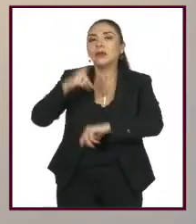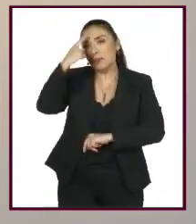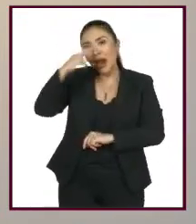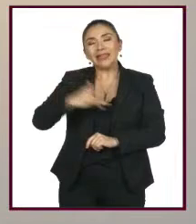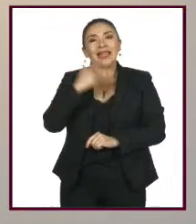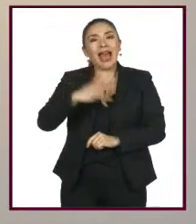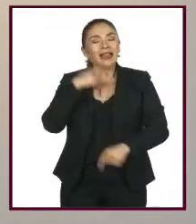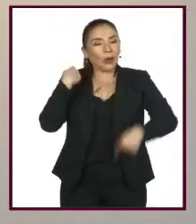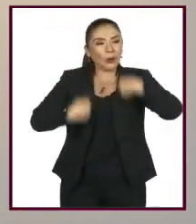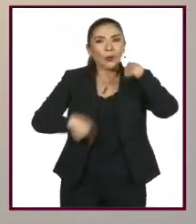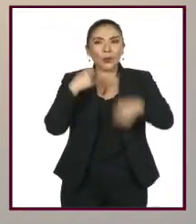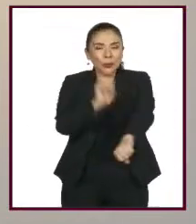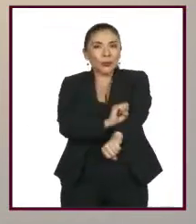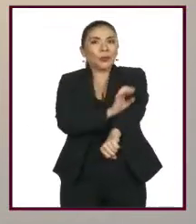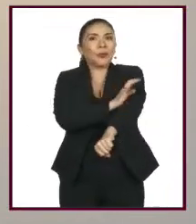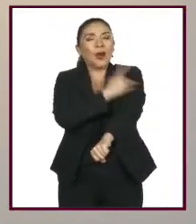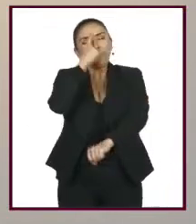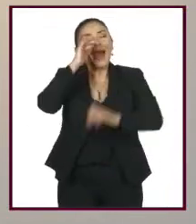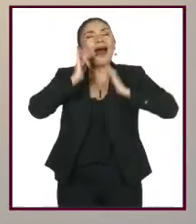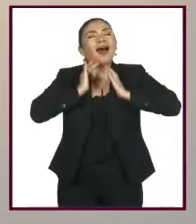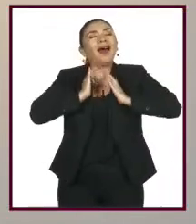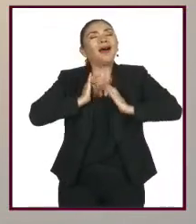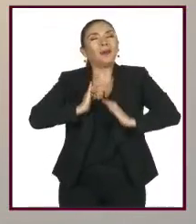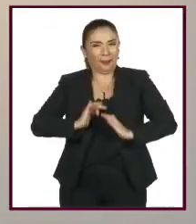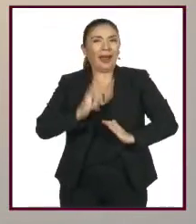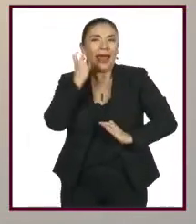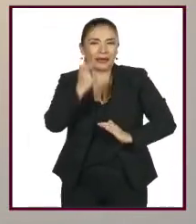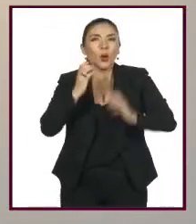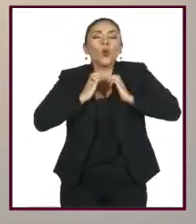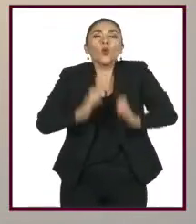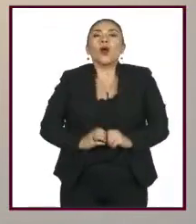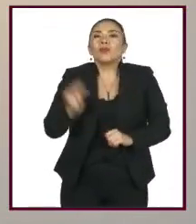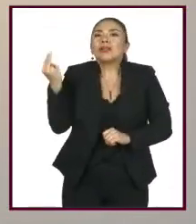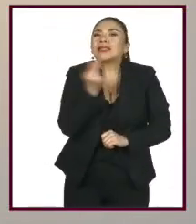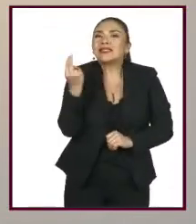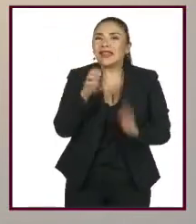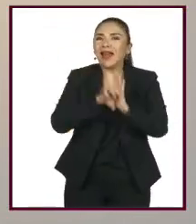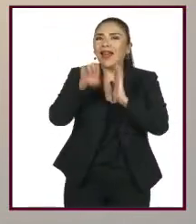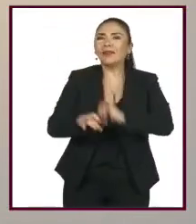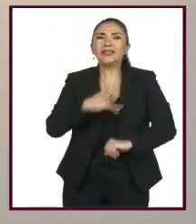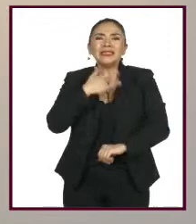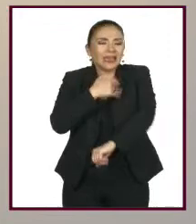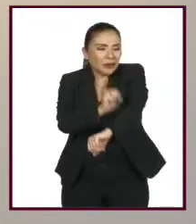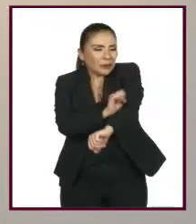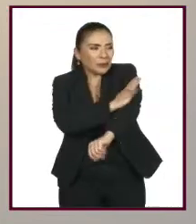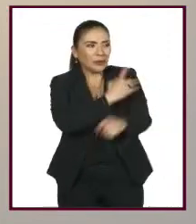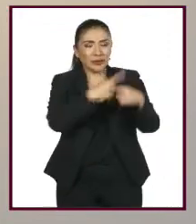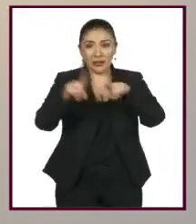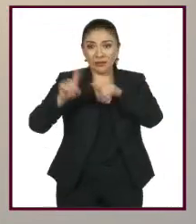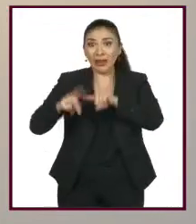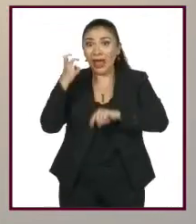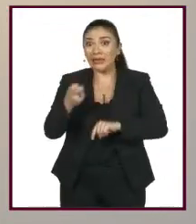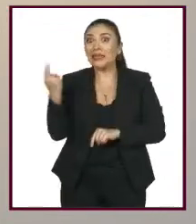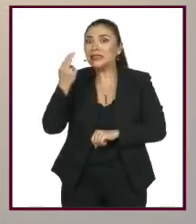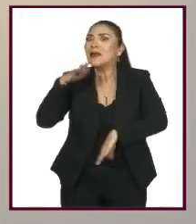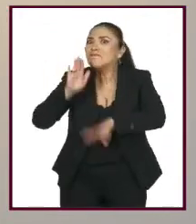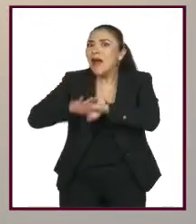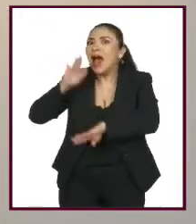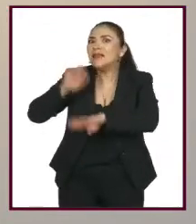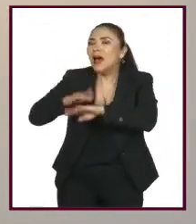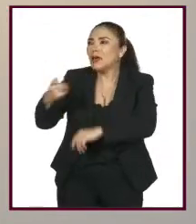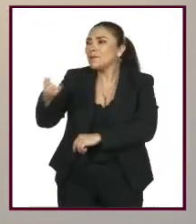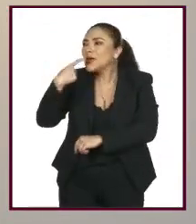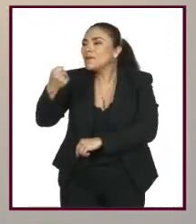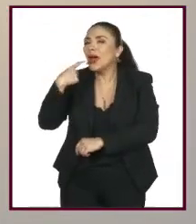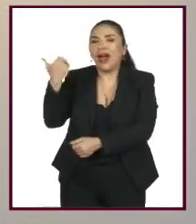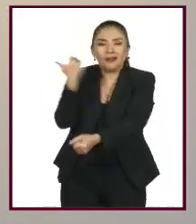los efectos placenteros con los que se buscan, ¿no? Como por ejemplo estas sensaciones. Entonces cada vez se necesita mayor consumo de esta